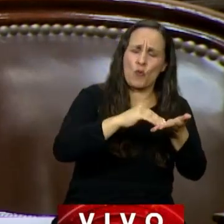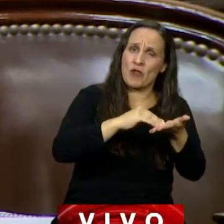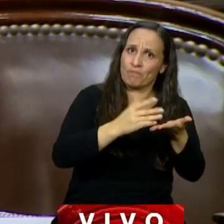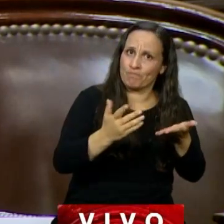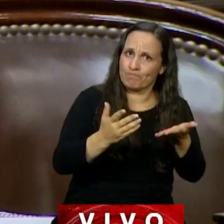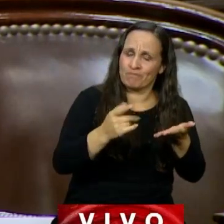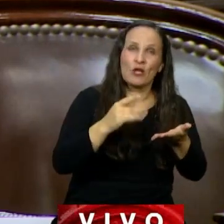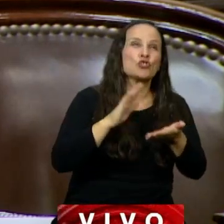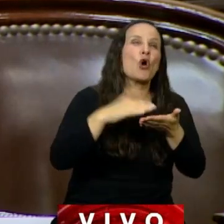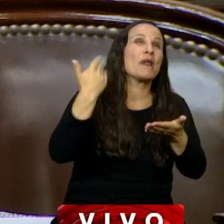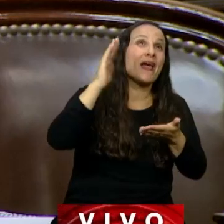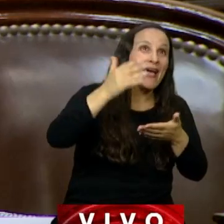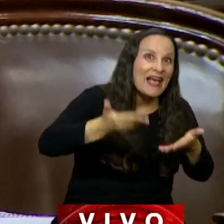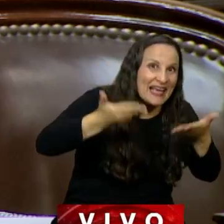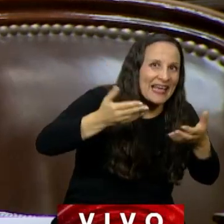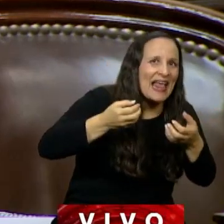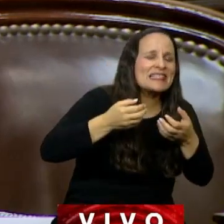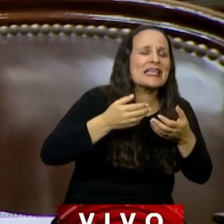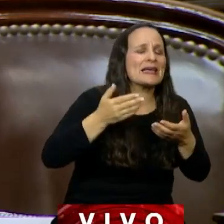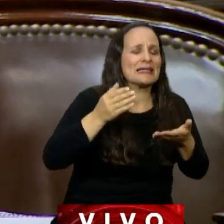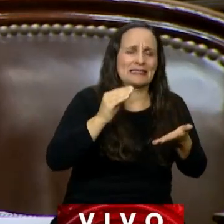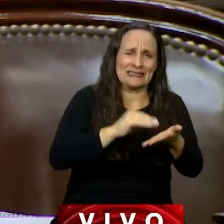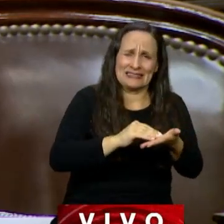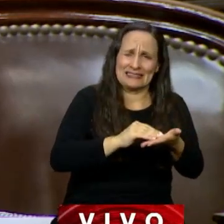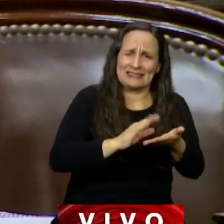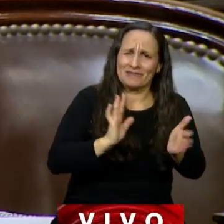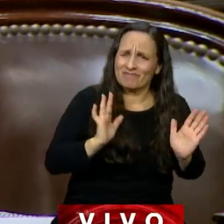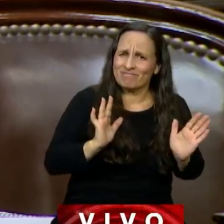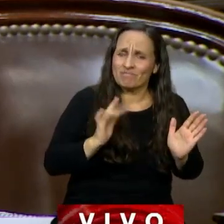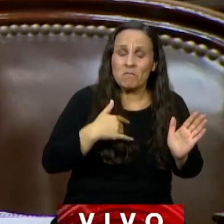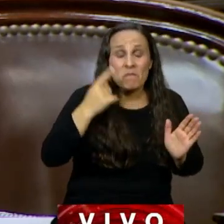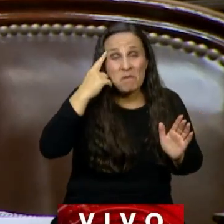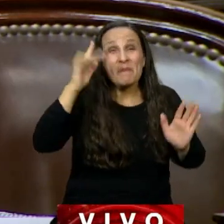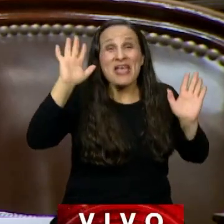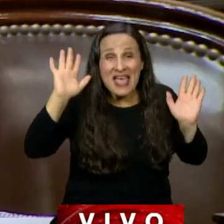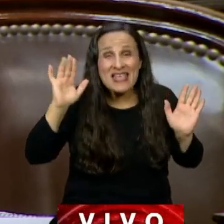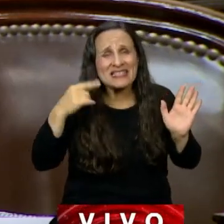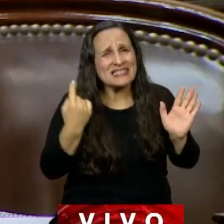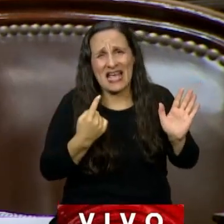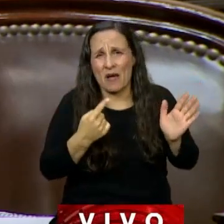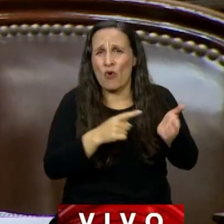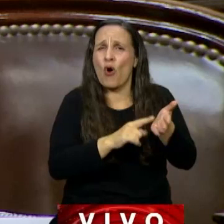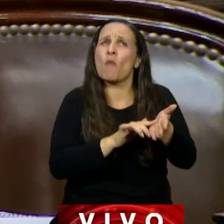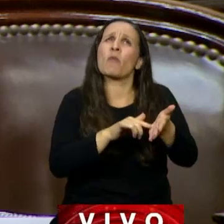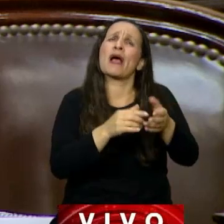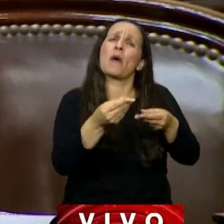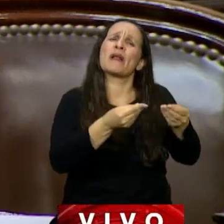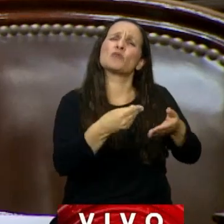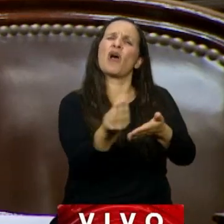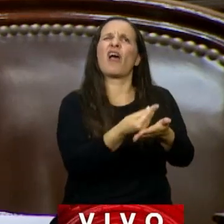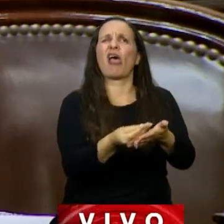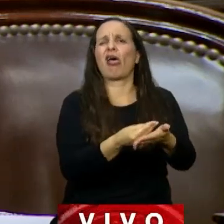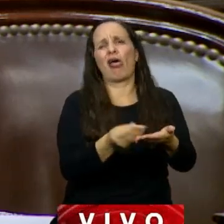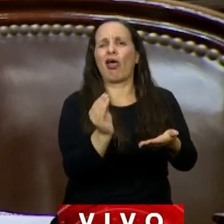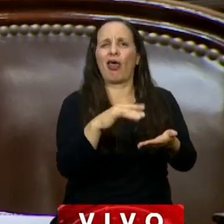es proyectada, realmente nos llevan a pensar de que esto en definitiva es un dibujo. Y como contador